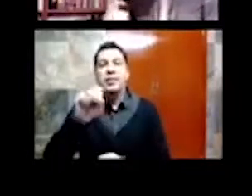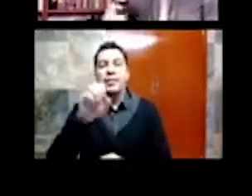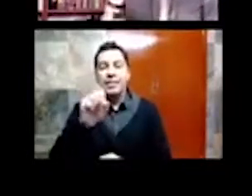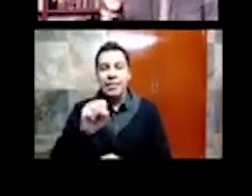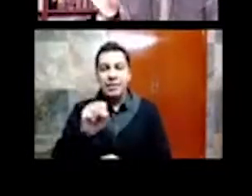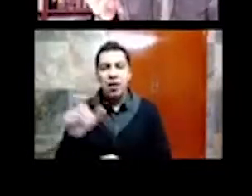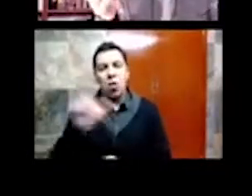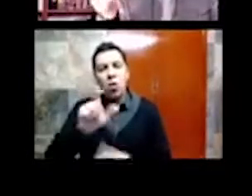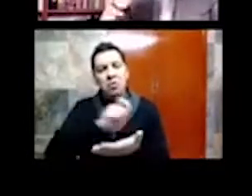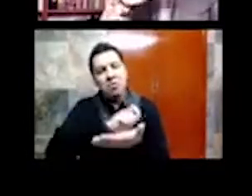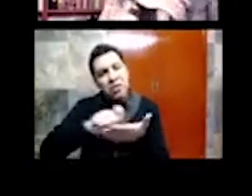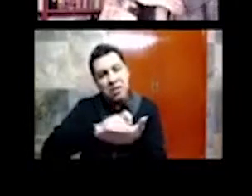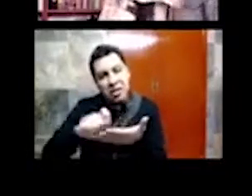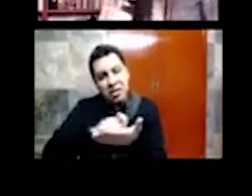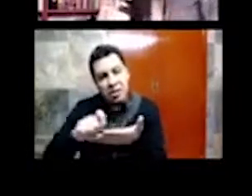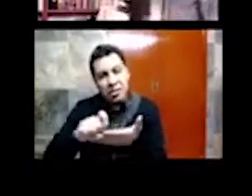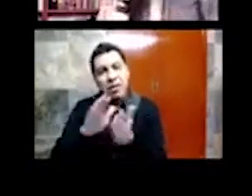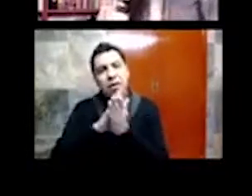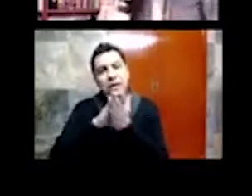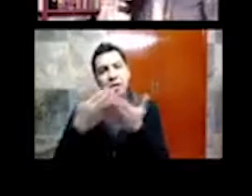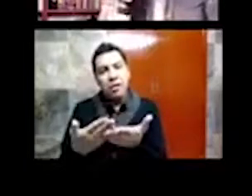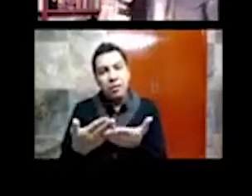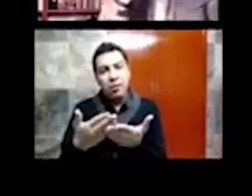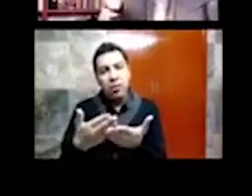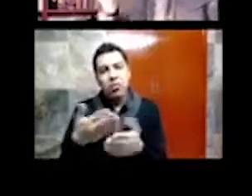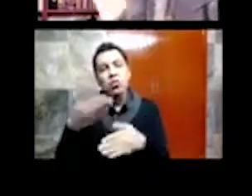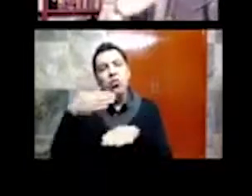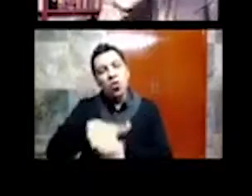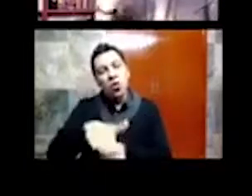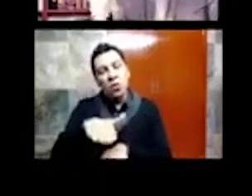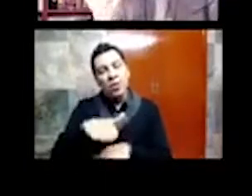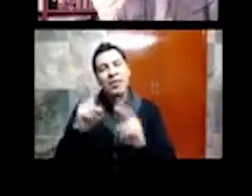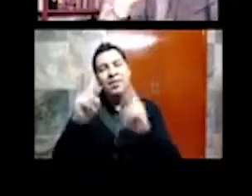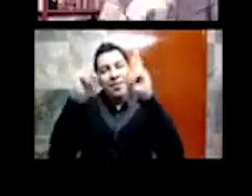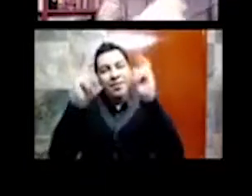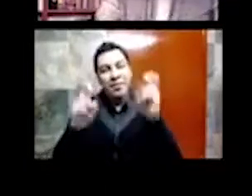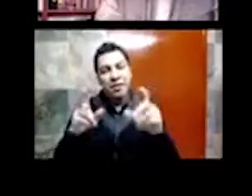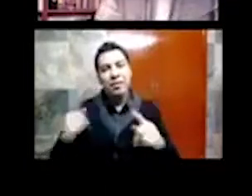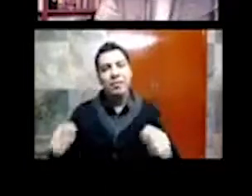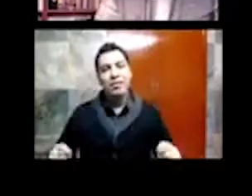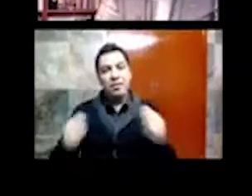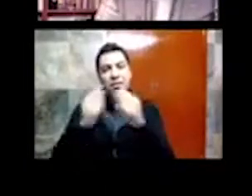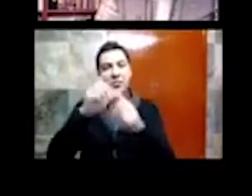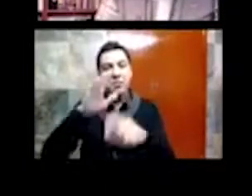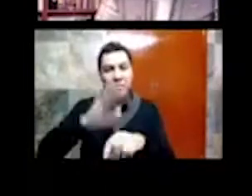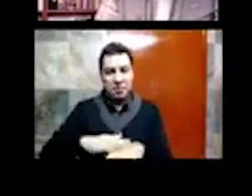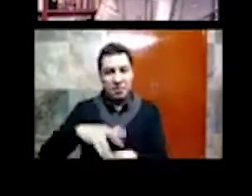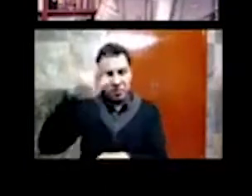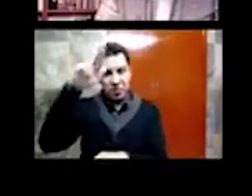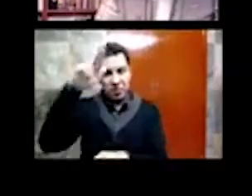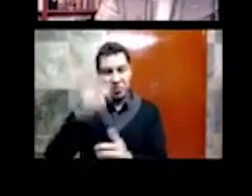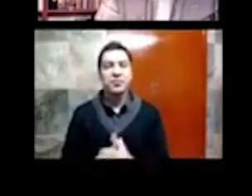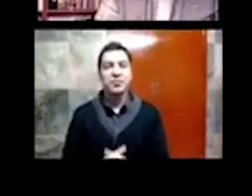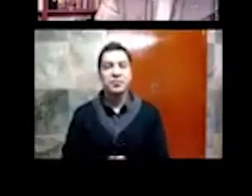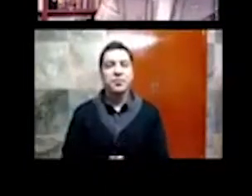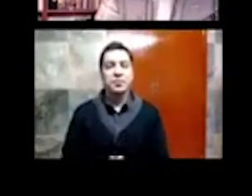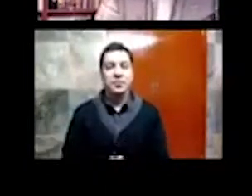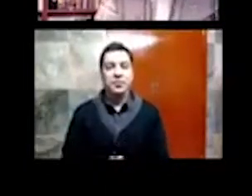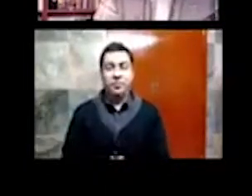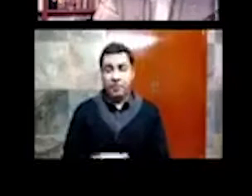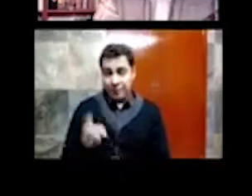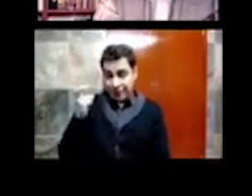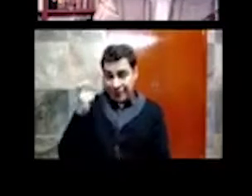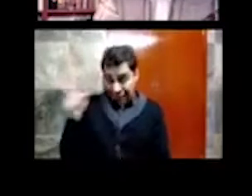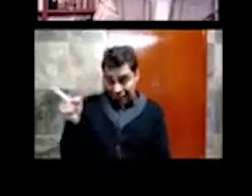el Marquina director de Lima. Para construir esta reconstitución, el arquitecto Marquina se